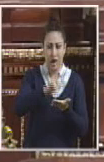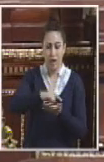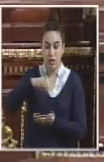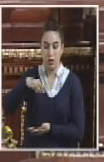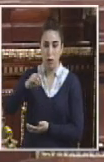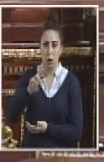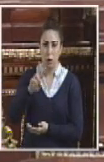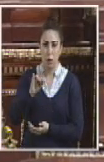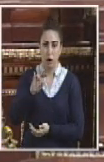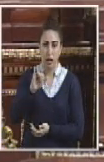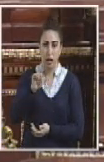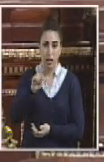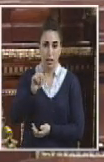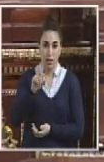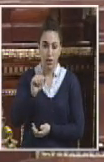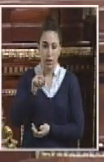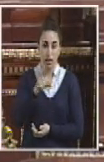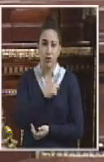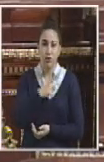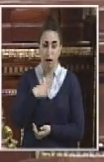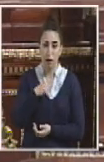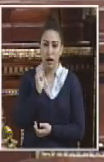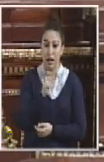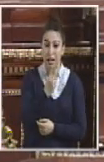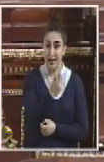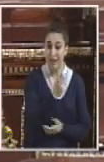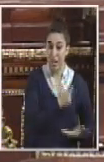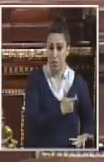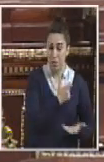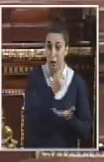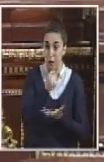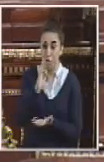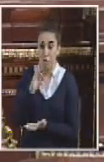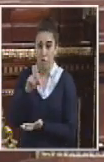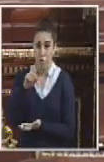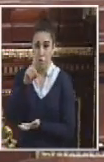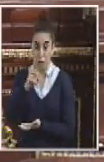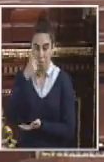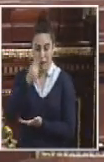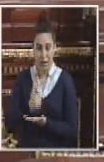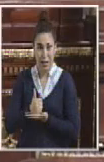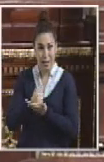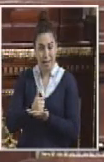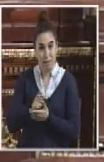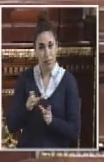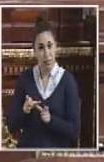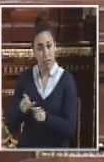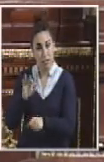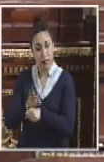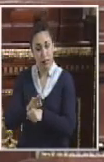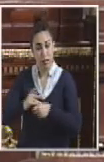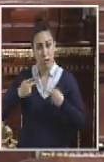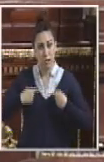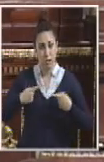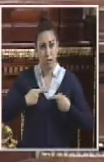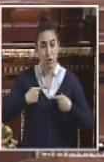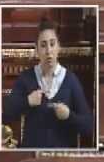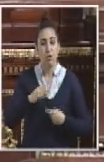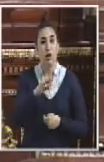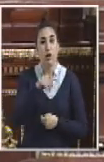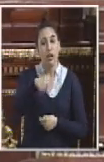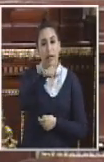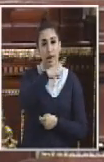del Fondo Público de Atención al Ciclista y al Peatón para que las autoridades contraten una póliza de